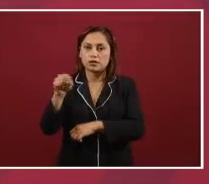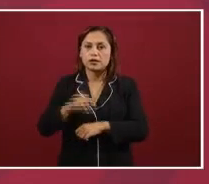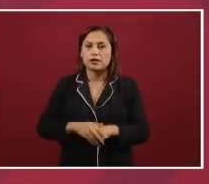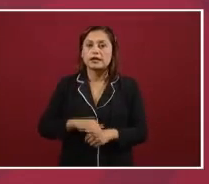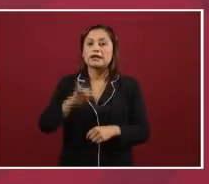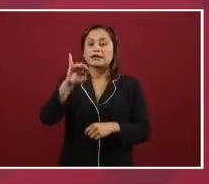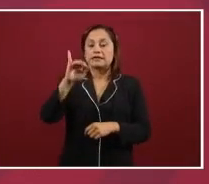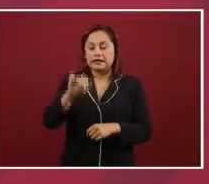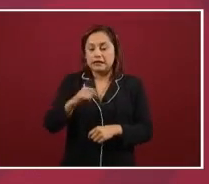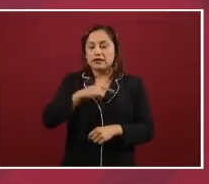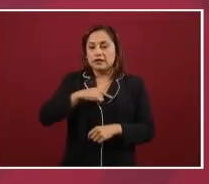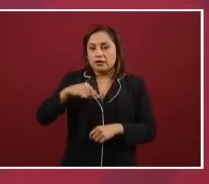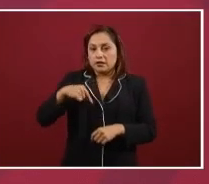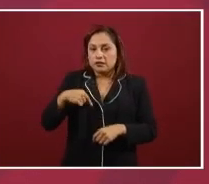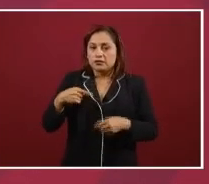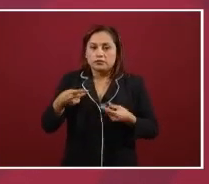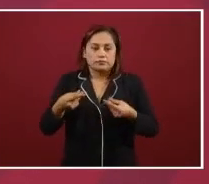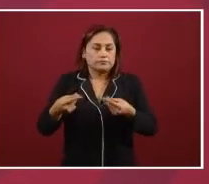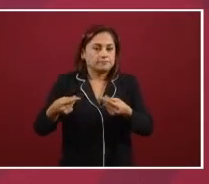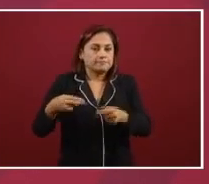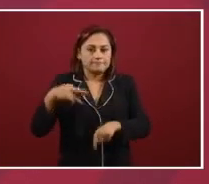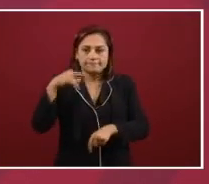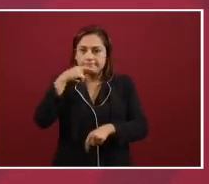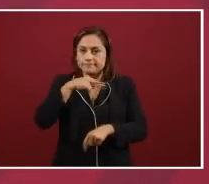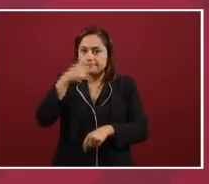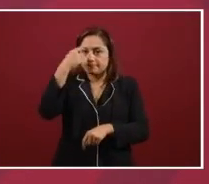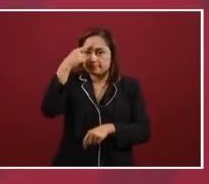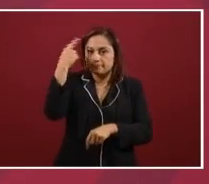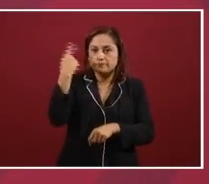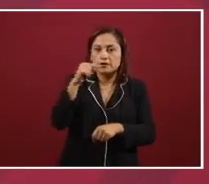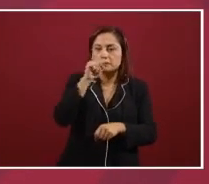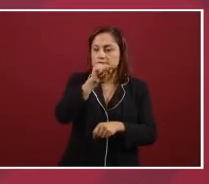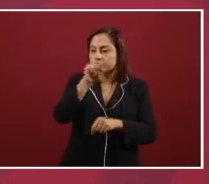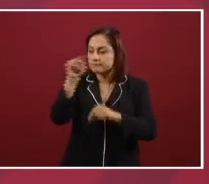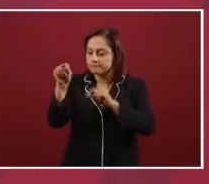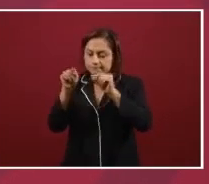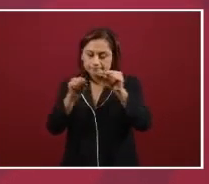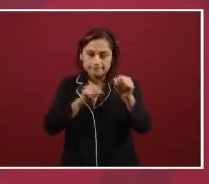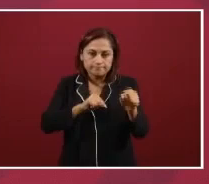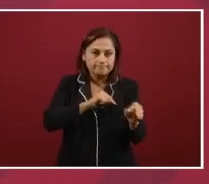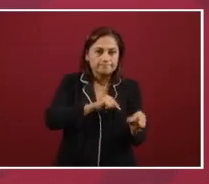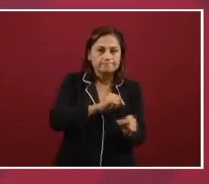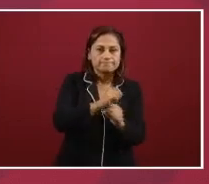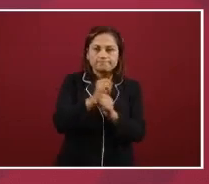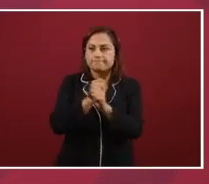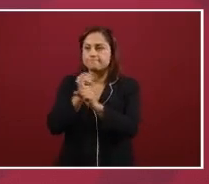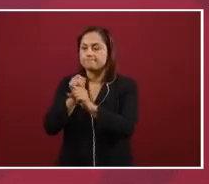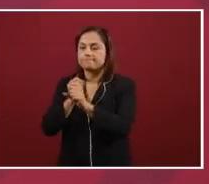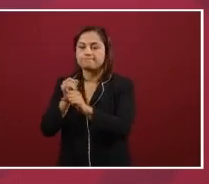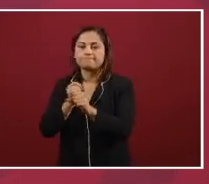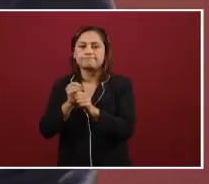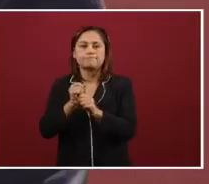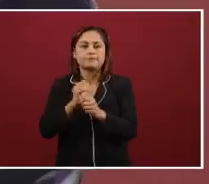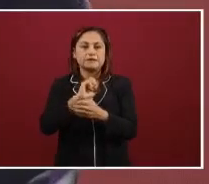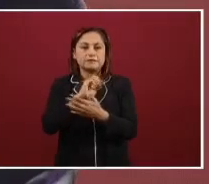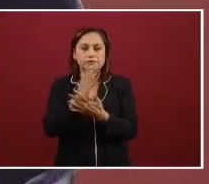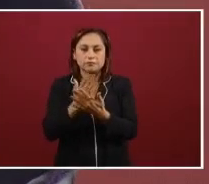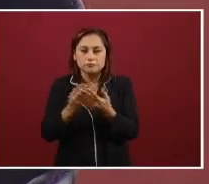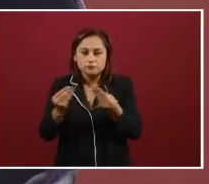apurando para tener todos los elementos, tener suficientes